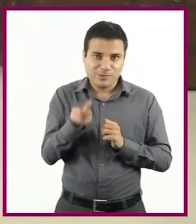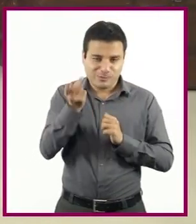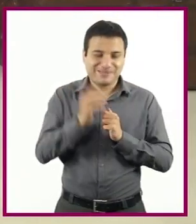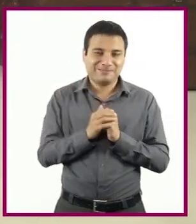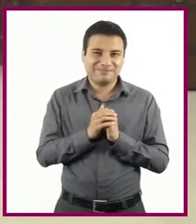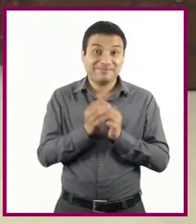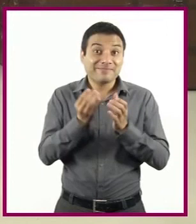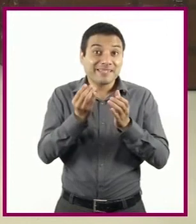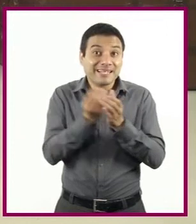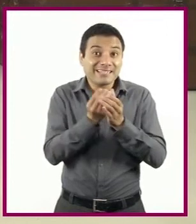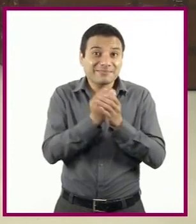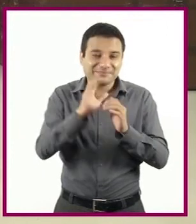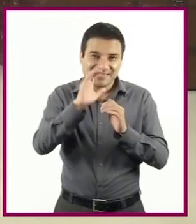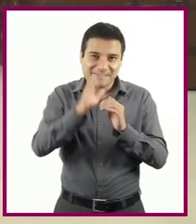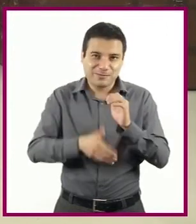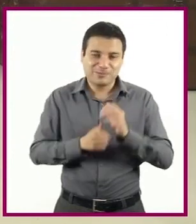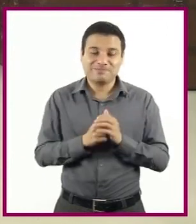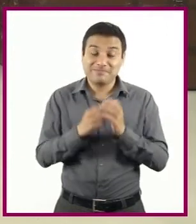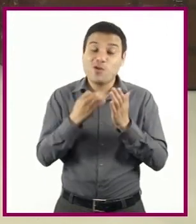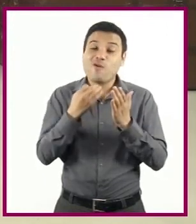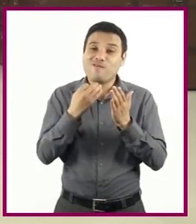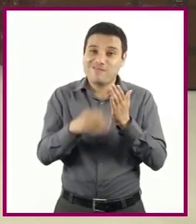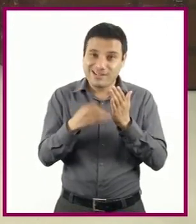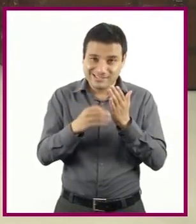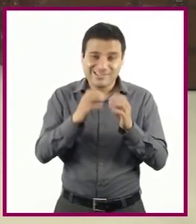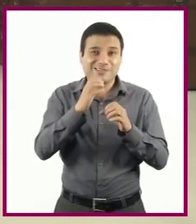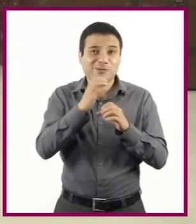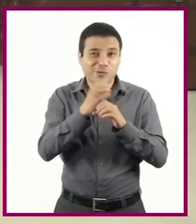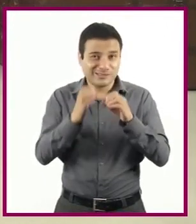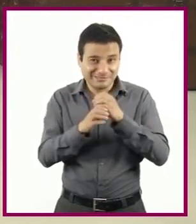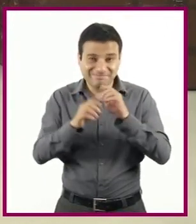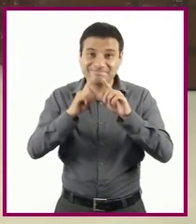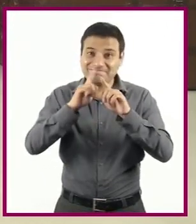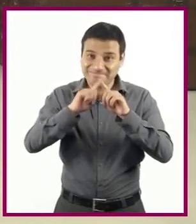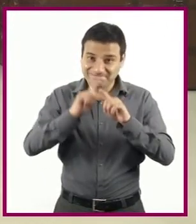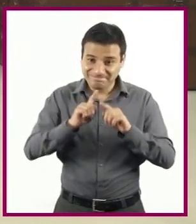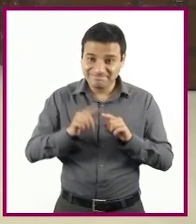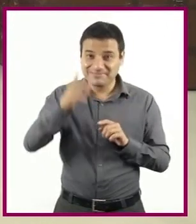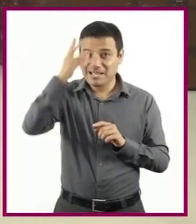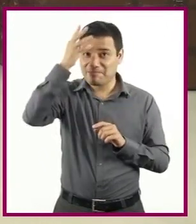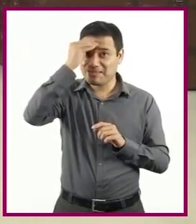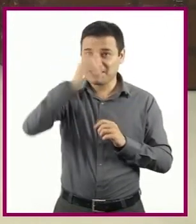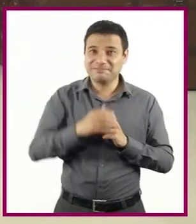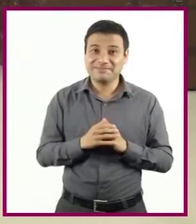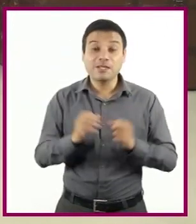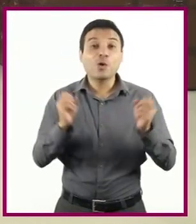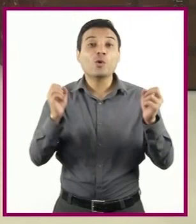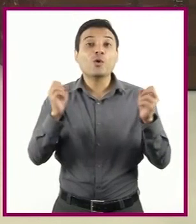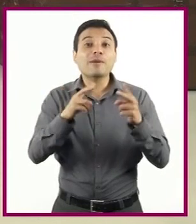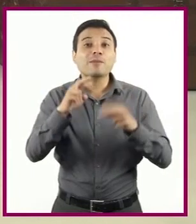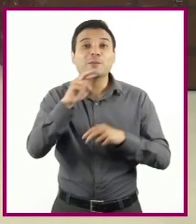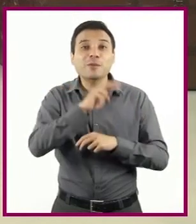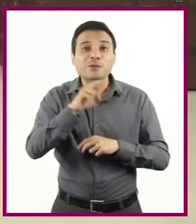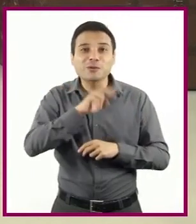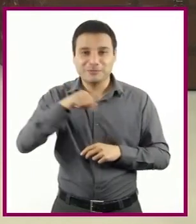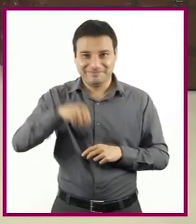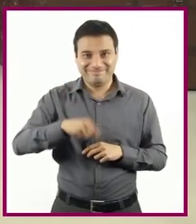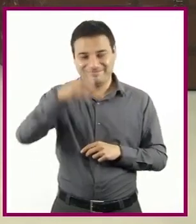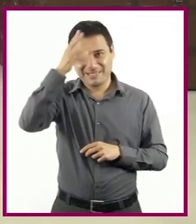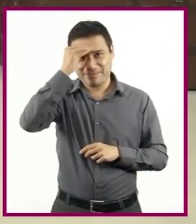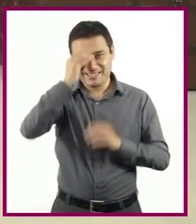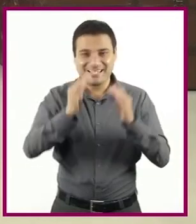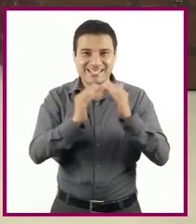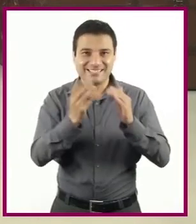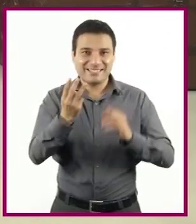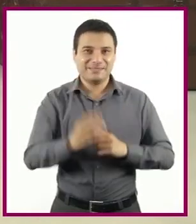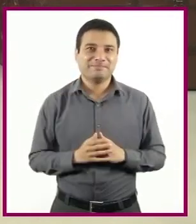¡Listo! Terminamos. Pero aún nos queda mucho por explorar y descubrir. Así que nos vemos pronto aquí en Aprende